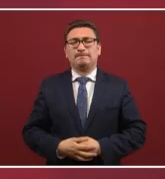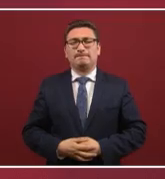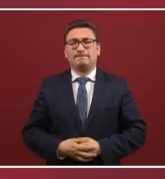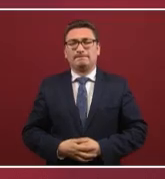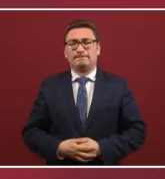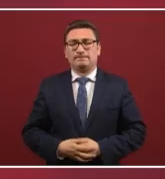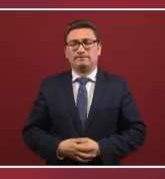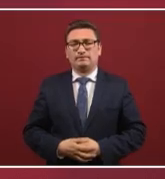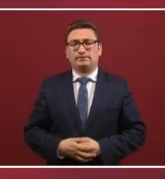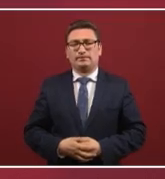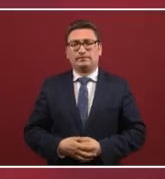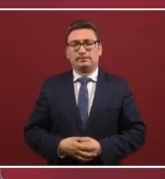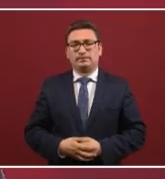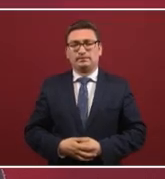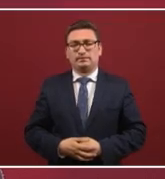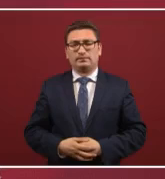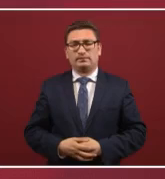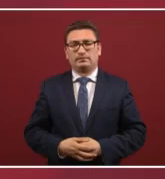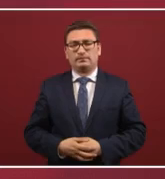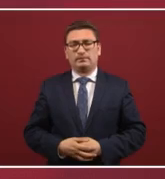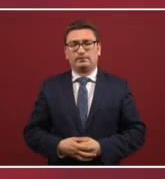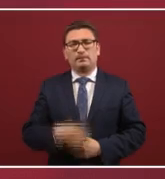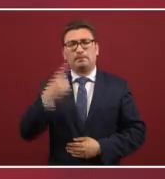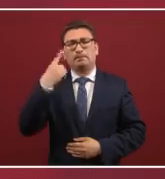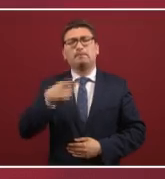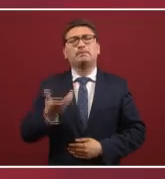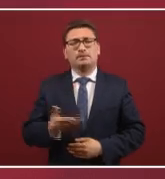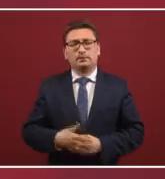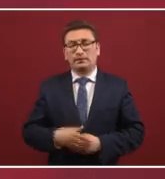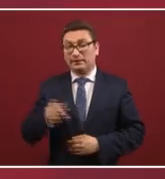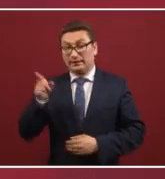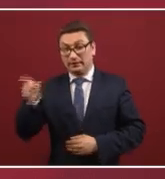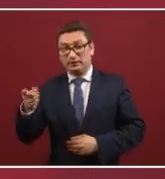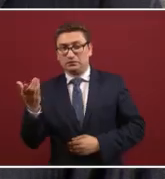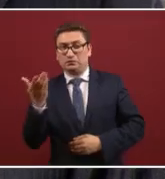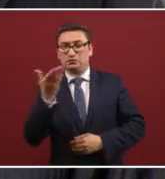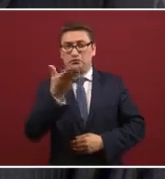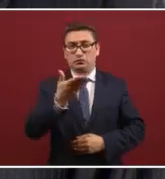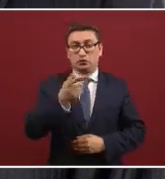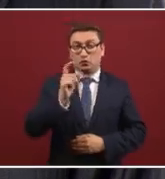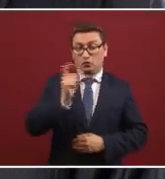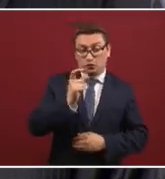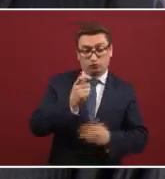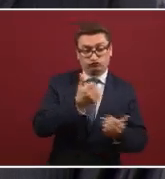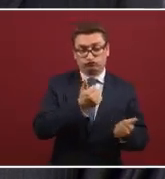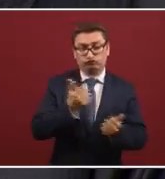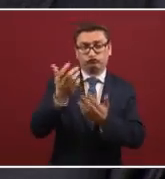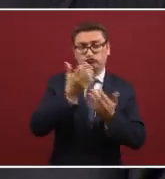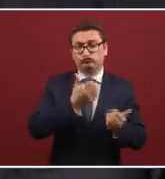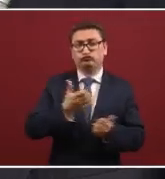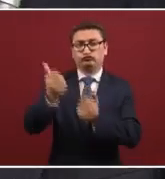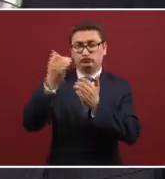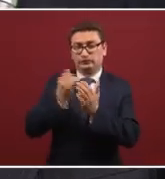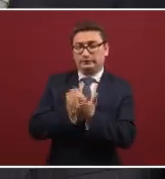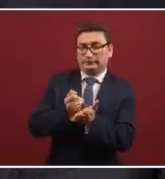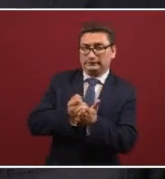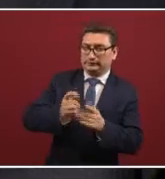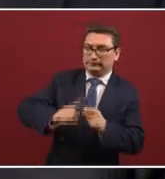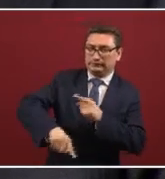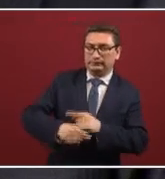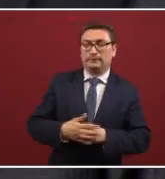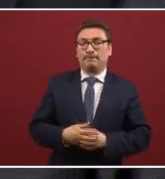solicitar la quita de aranceles. Entonces, estamos en